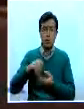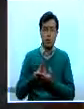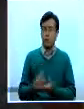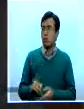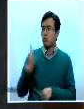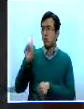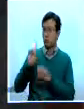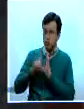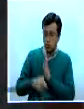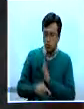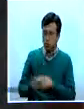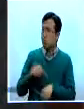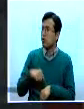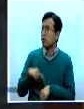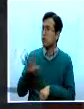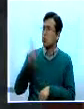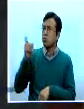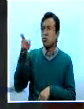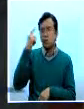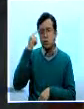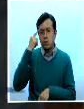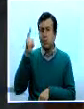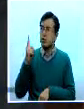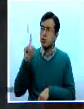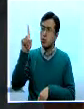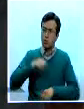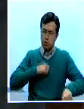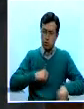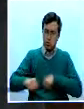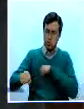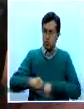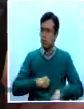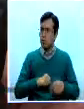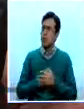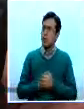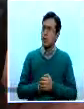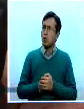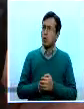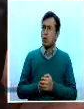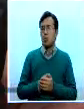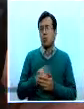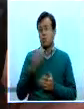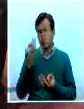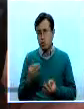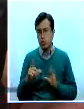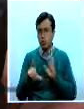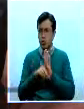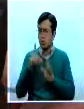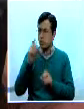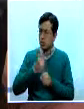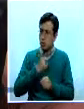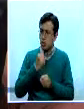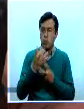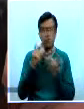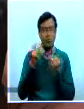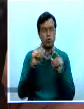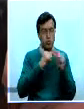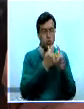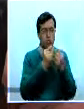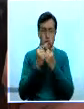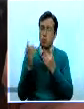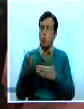se nos termine el tiempo que expectativa tiene sobre la jornada de este primero de mayo máxime cuando tenemos la ley de justicia laboral que ha sido cuestionada por algunos